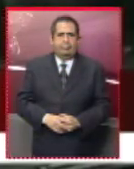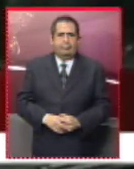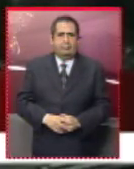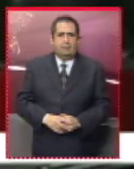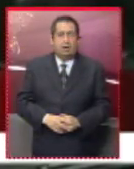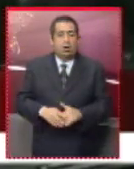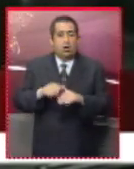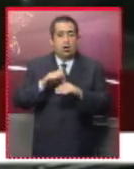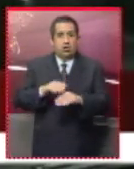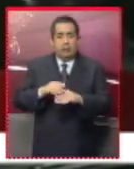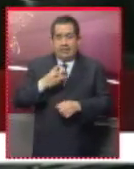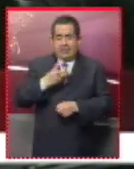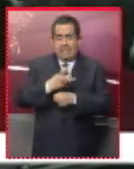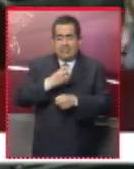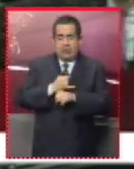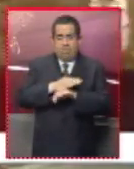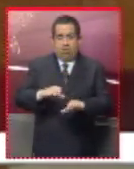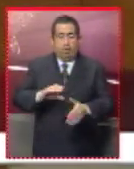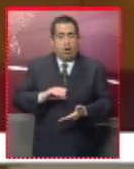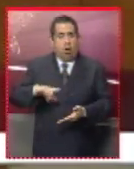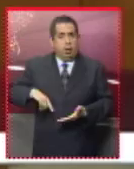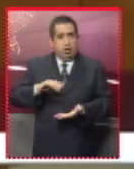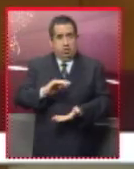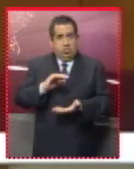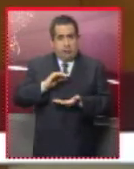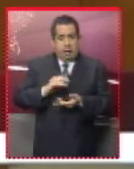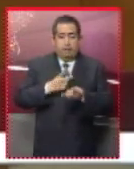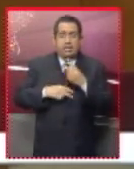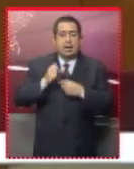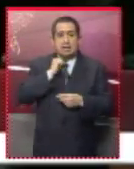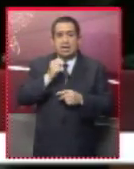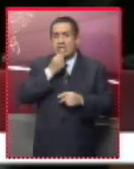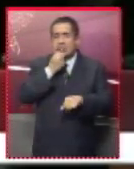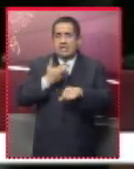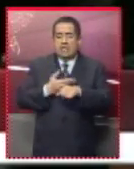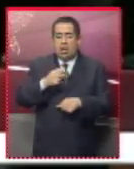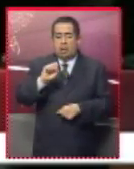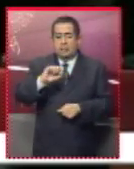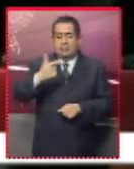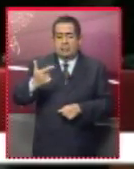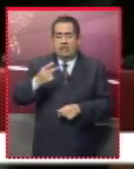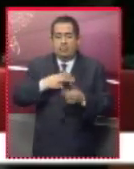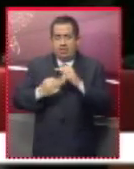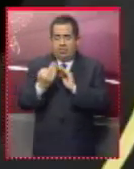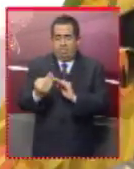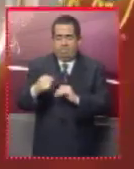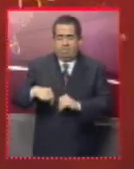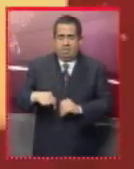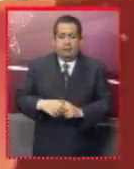En el marco de la glosa al tercer informe de gobierno, comparece ante el Senado el secretario de Gobernación.